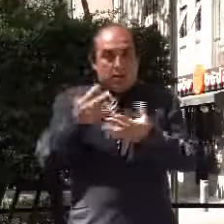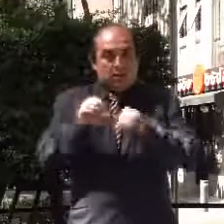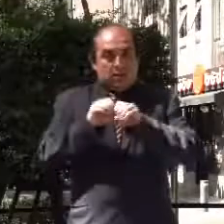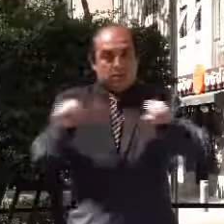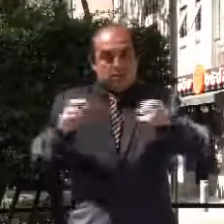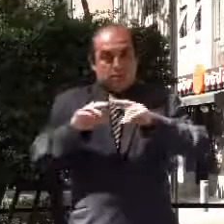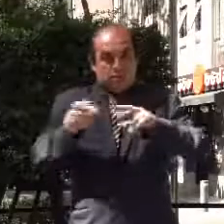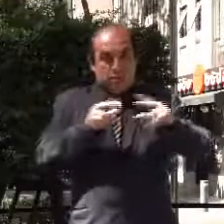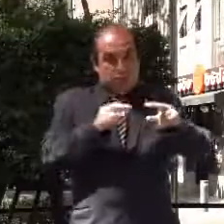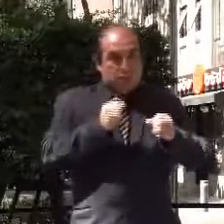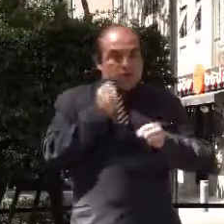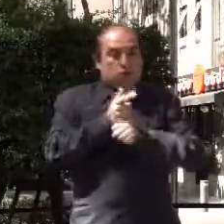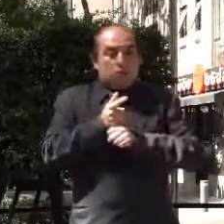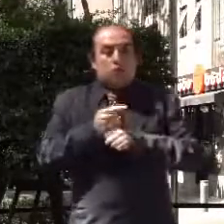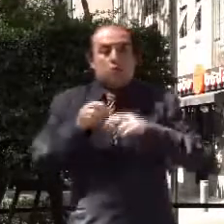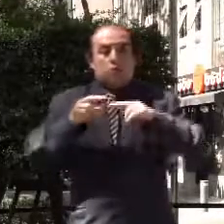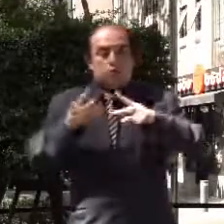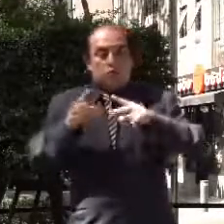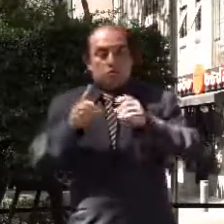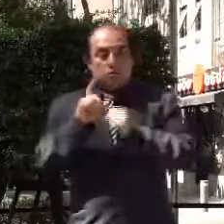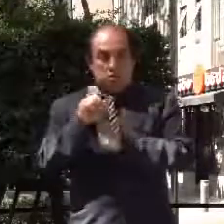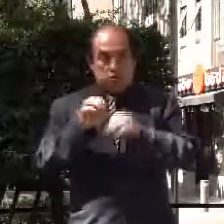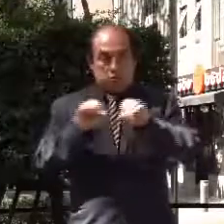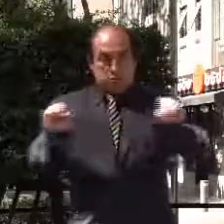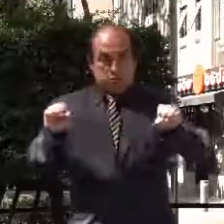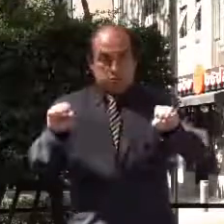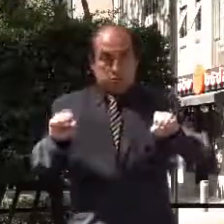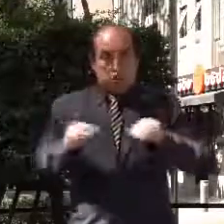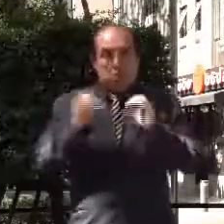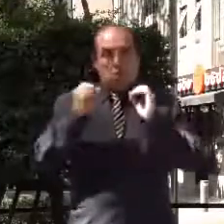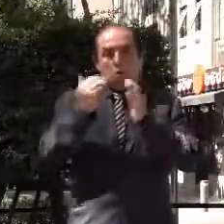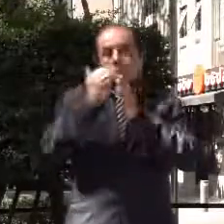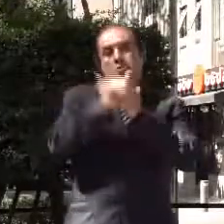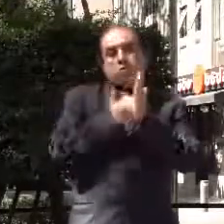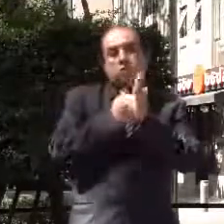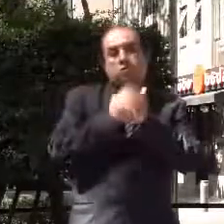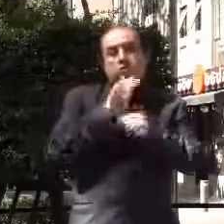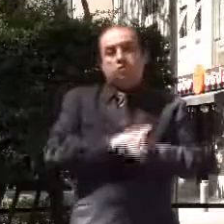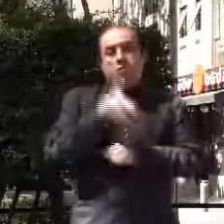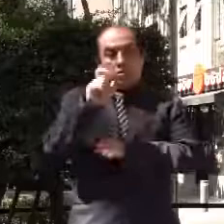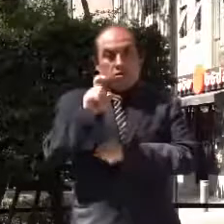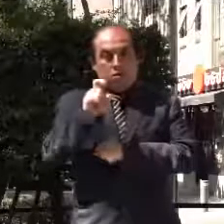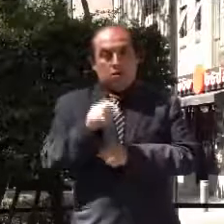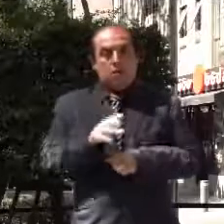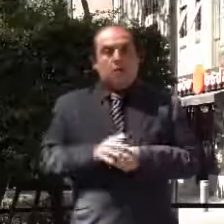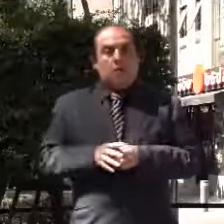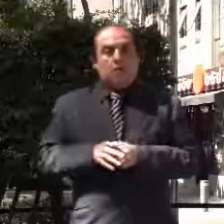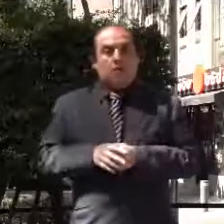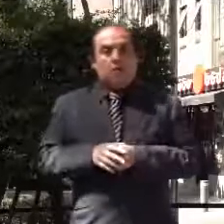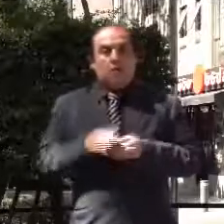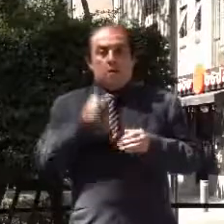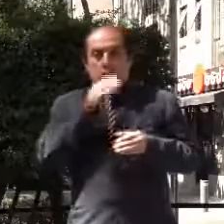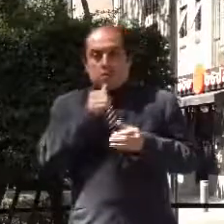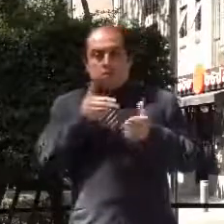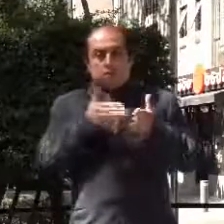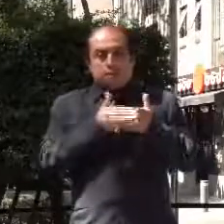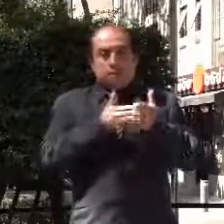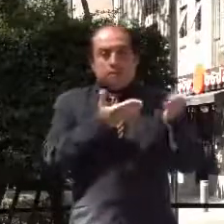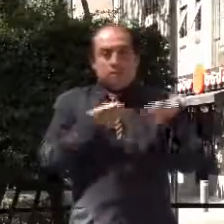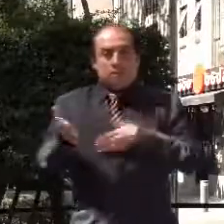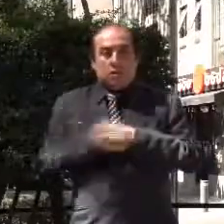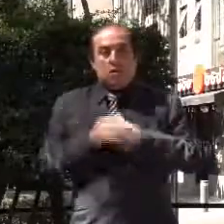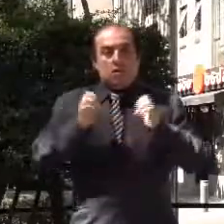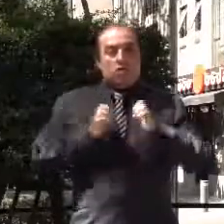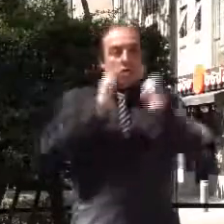una fuga, o inclusive menor presión que impide que llegue, en este caso, a los edificios, a las casas